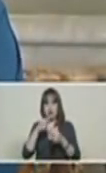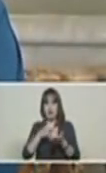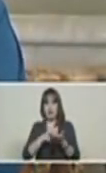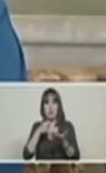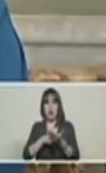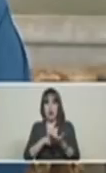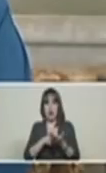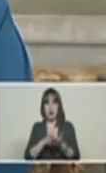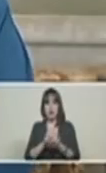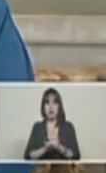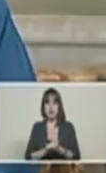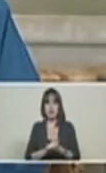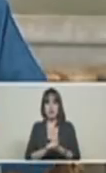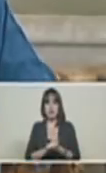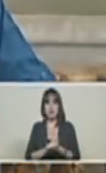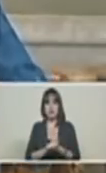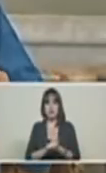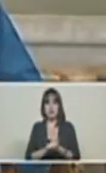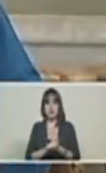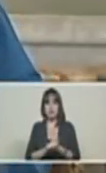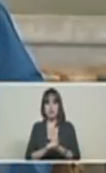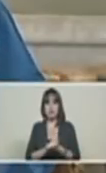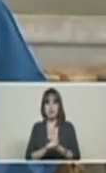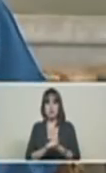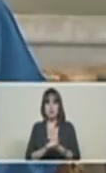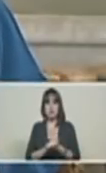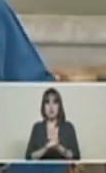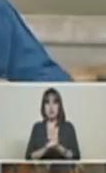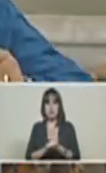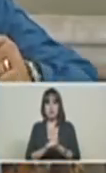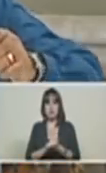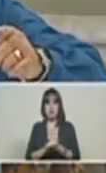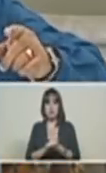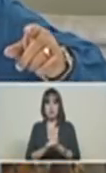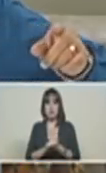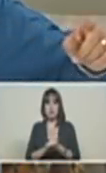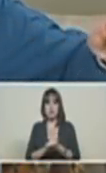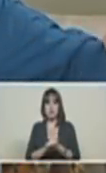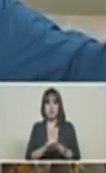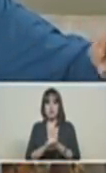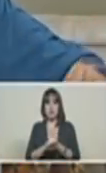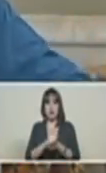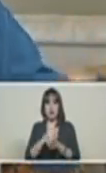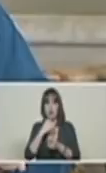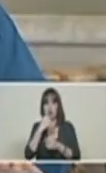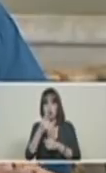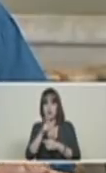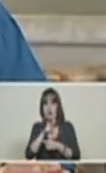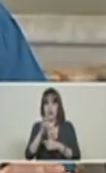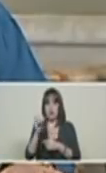hidrocarburos. Puedo decir que en estos 1 días